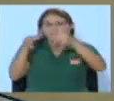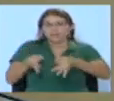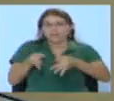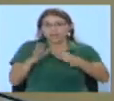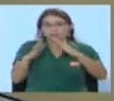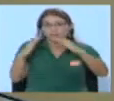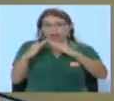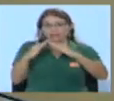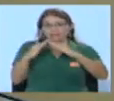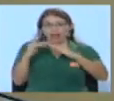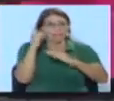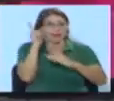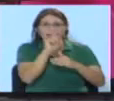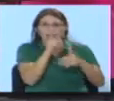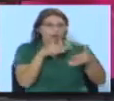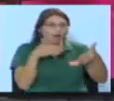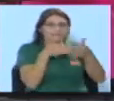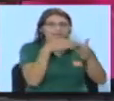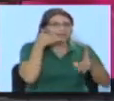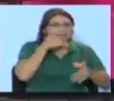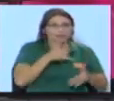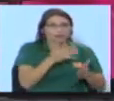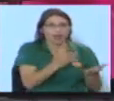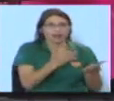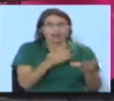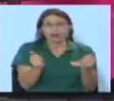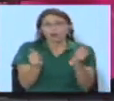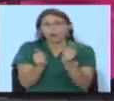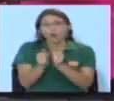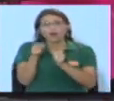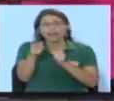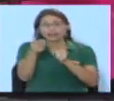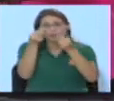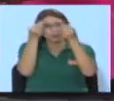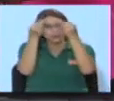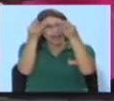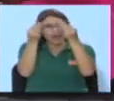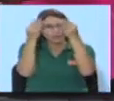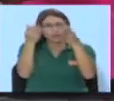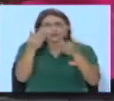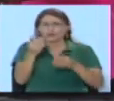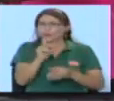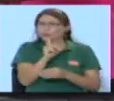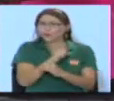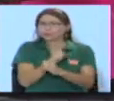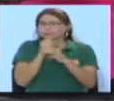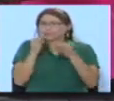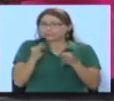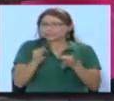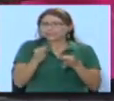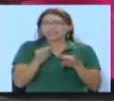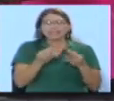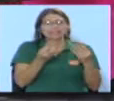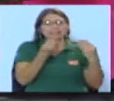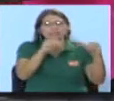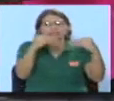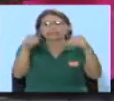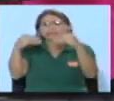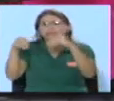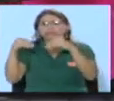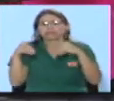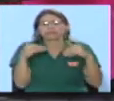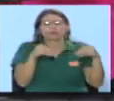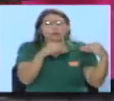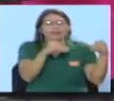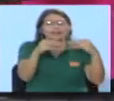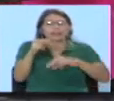el lo otro. Ahora, no podríamos con esos datos tener certeza de si se sobrevendió o no, pero yo más bien